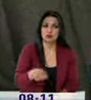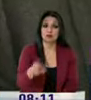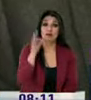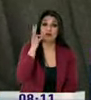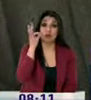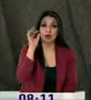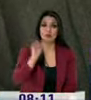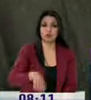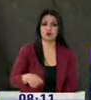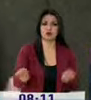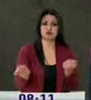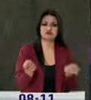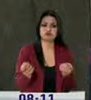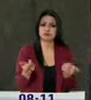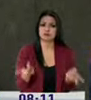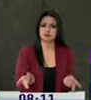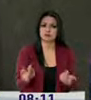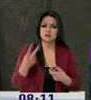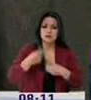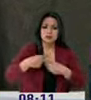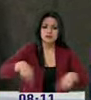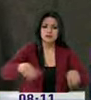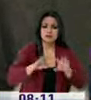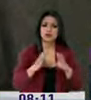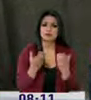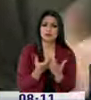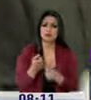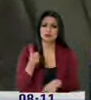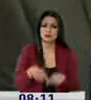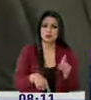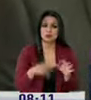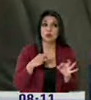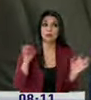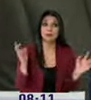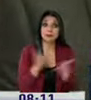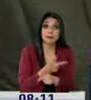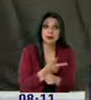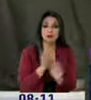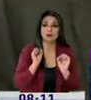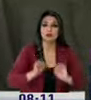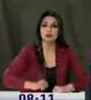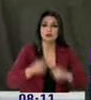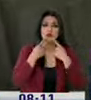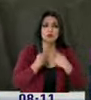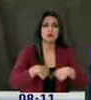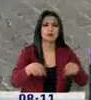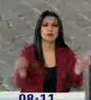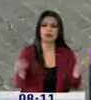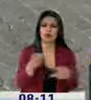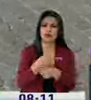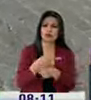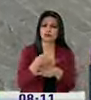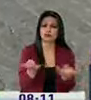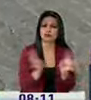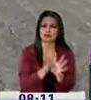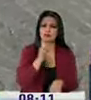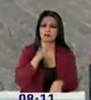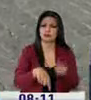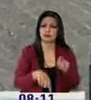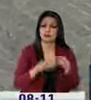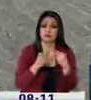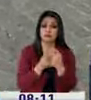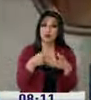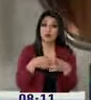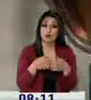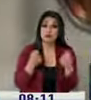no tener para conformar siquiera la comisión de mesa, y peor aún, para poder convocar una sesión del Consejo. Los colectivos